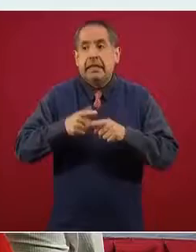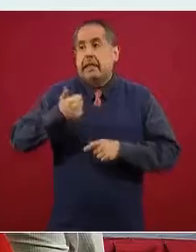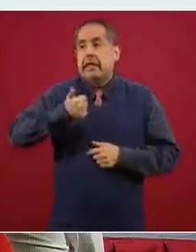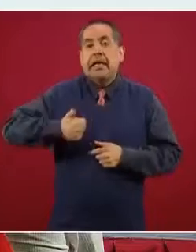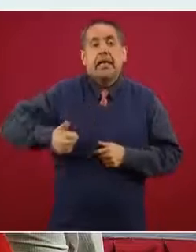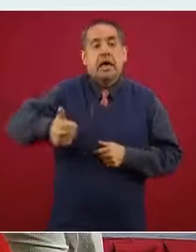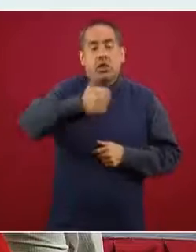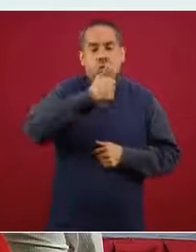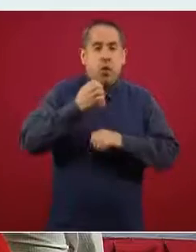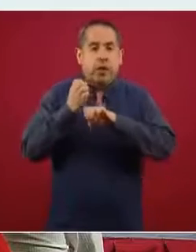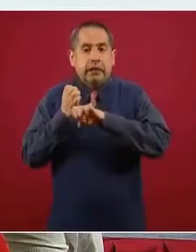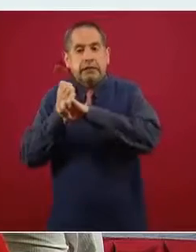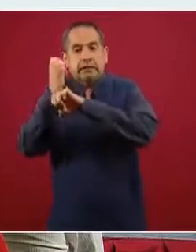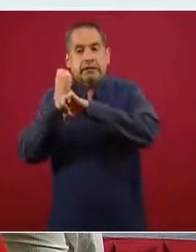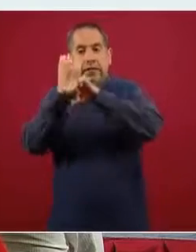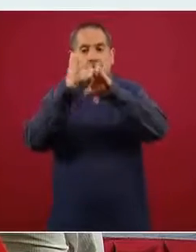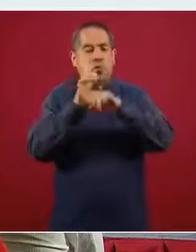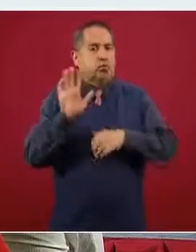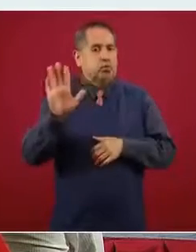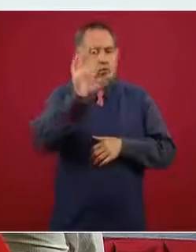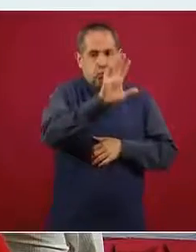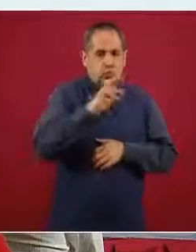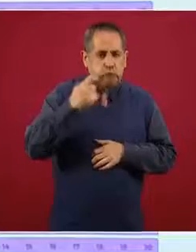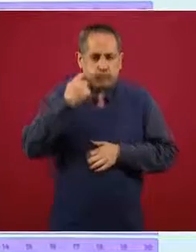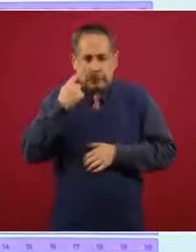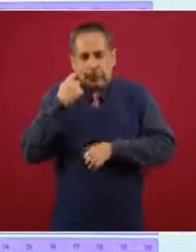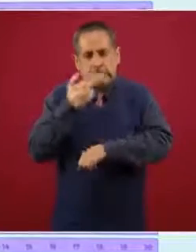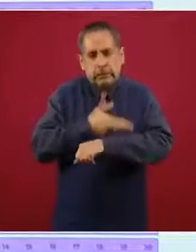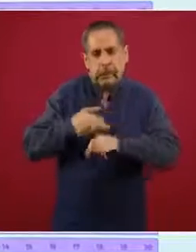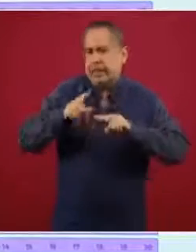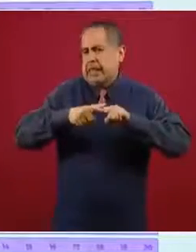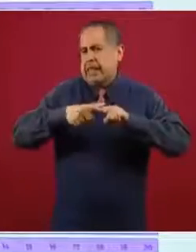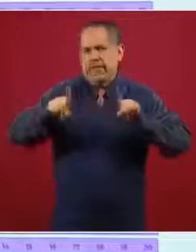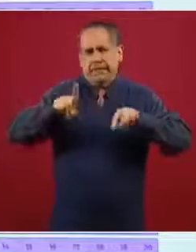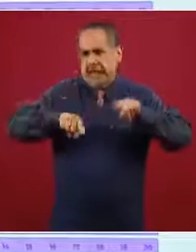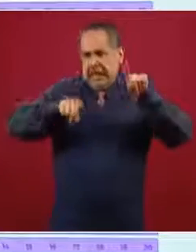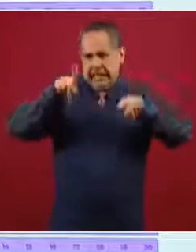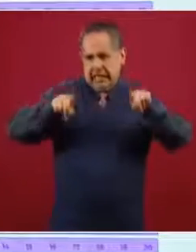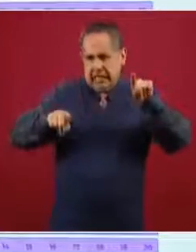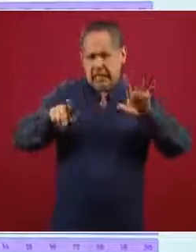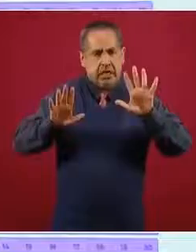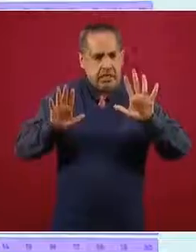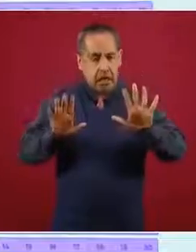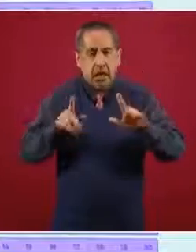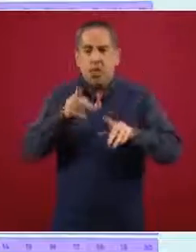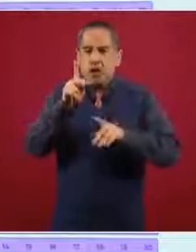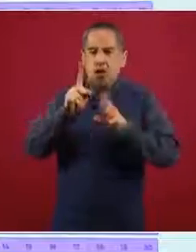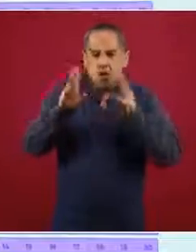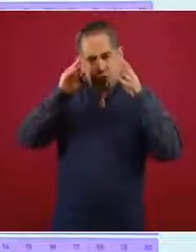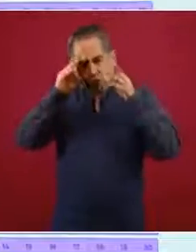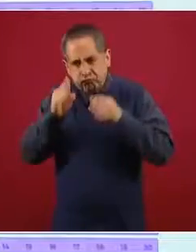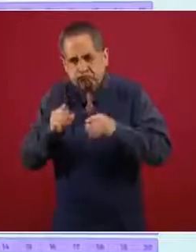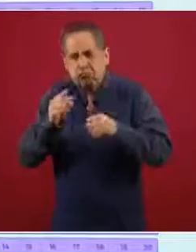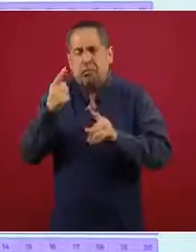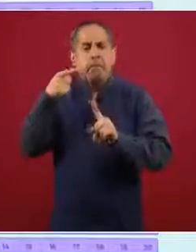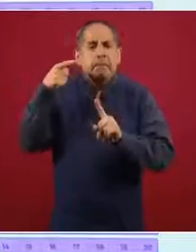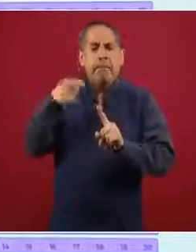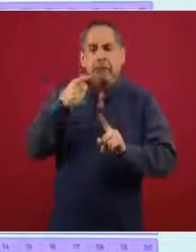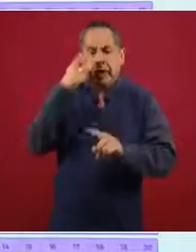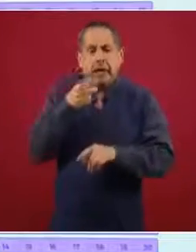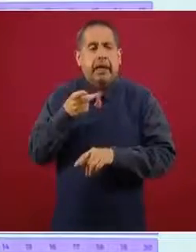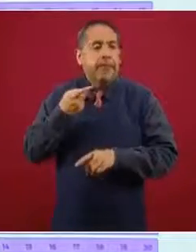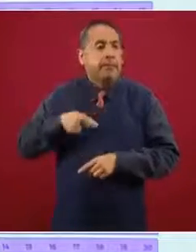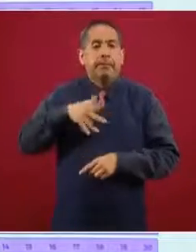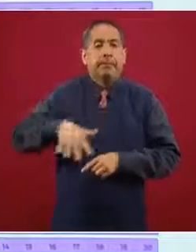entidades federativas está aplicando acciones diferenciadas, pero todas encaminadas a poder proteger